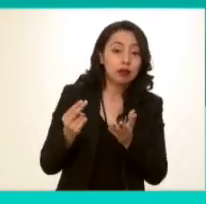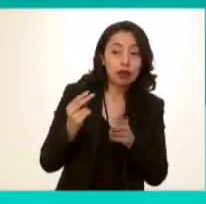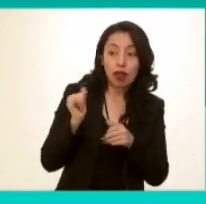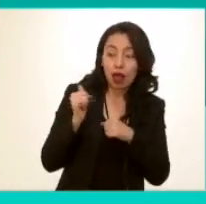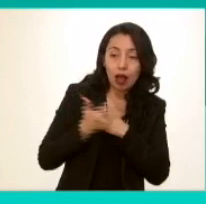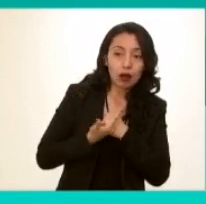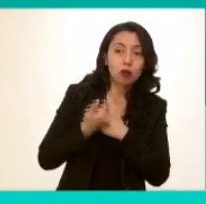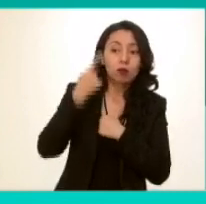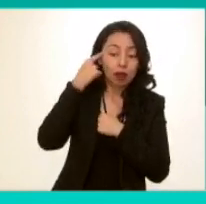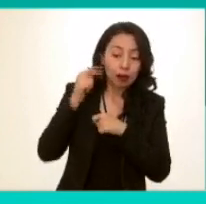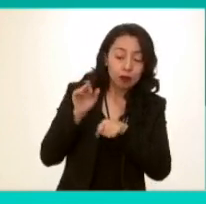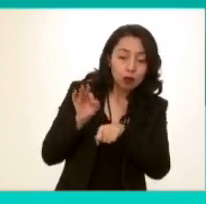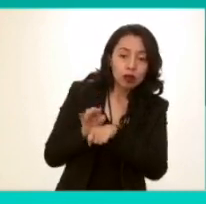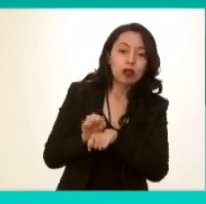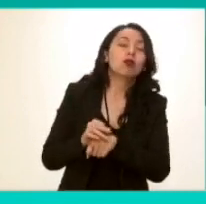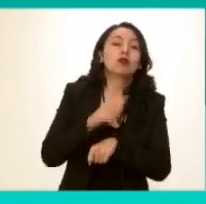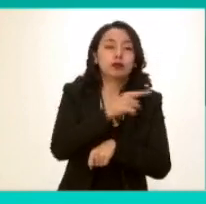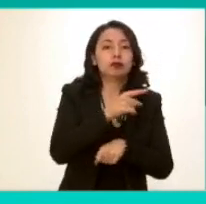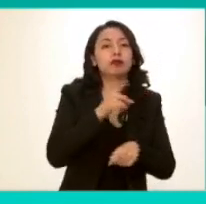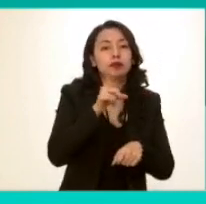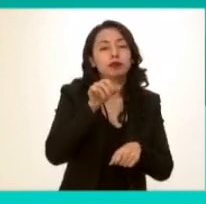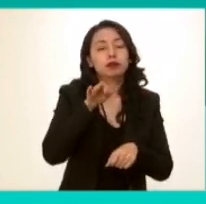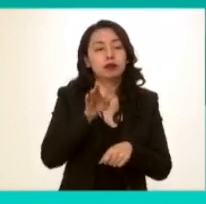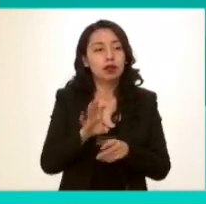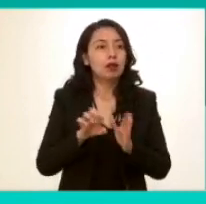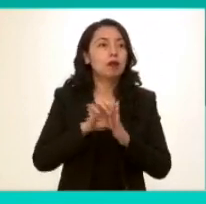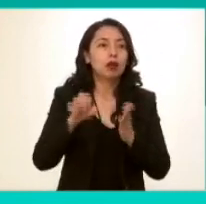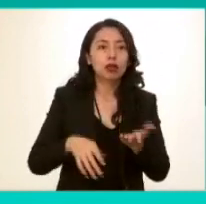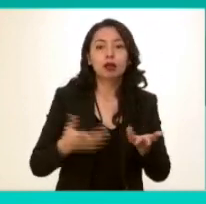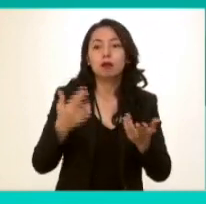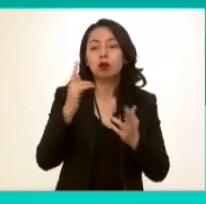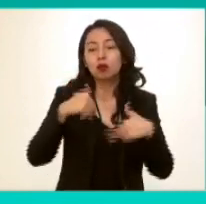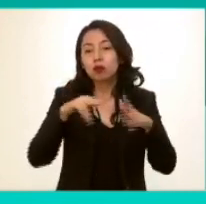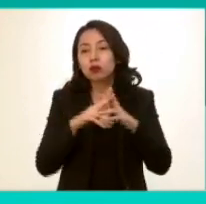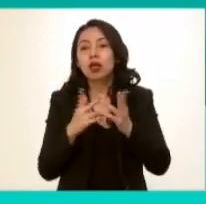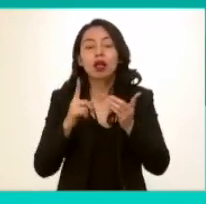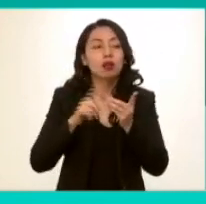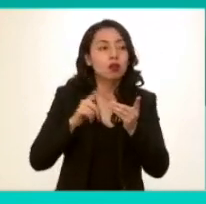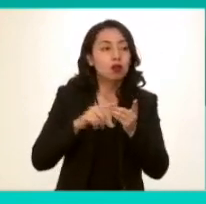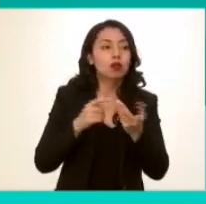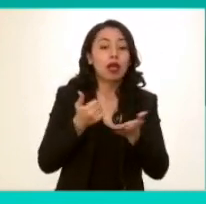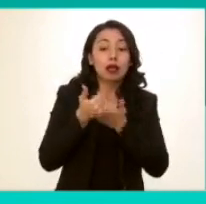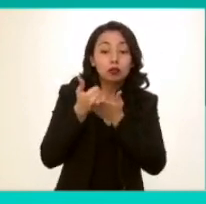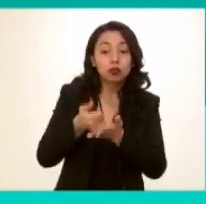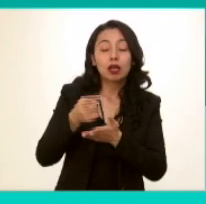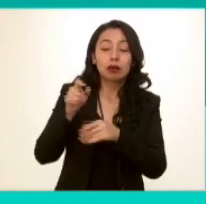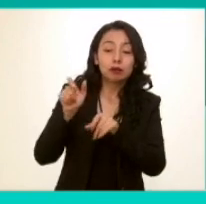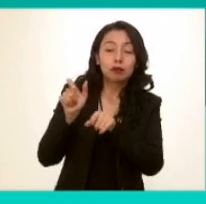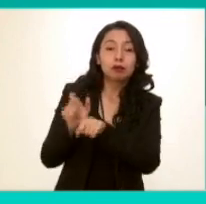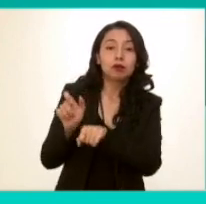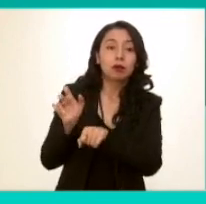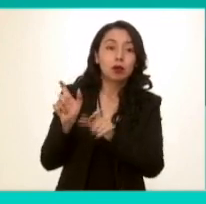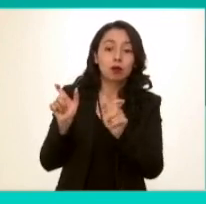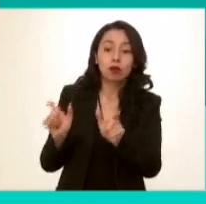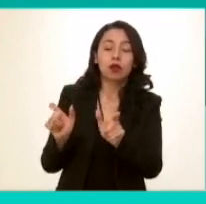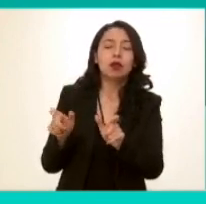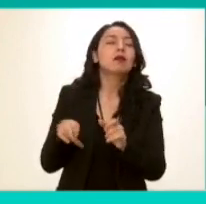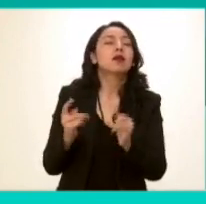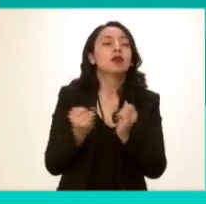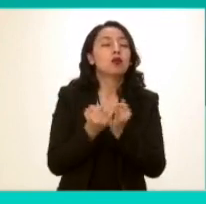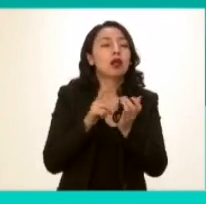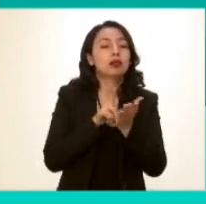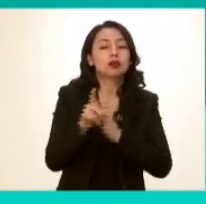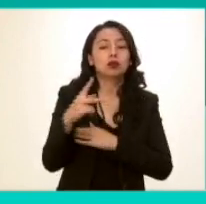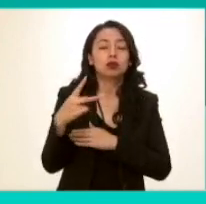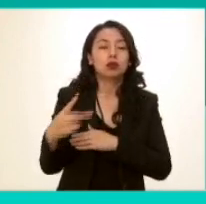servicios para su protección otorgar facilidades de estancia de estos menores garantizar su protección pero también garantizar los